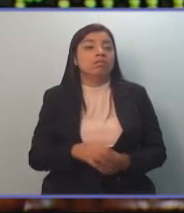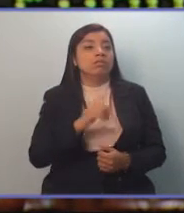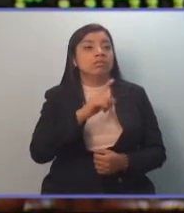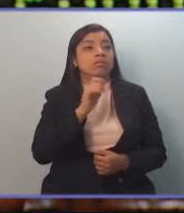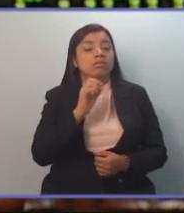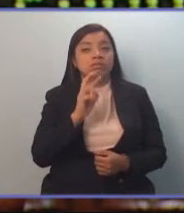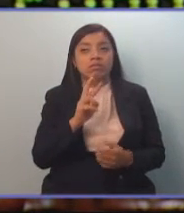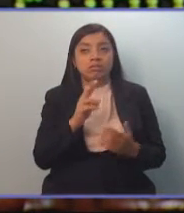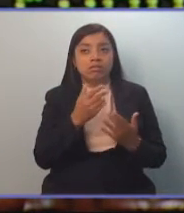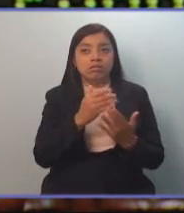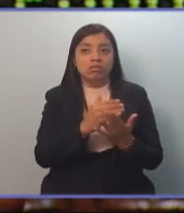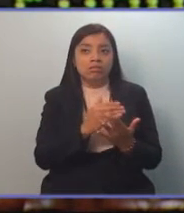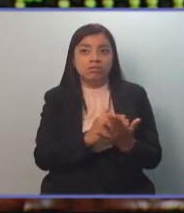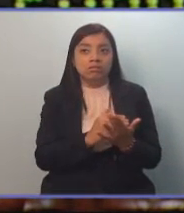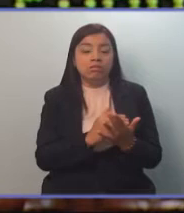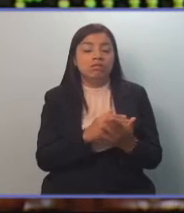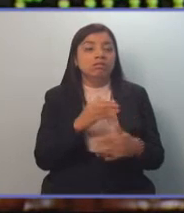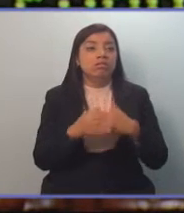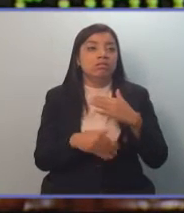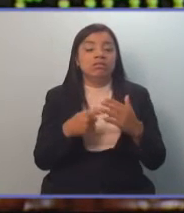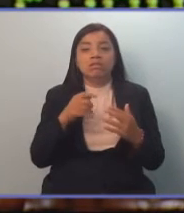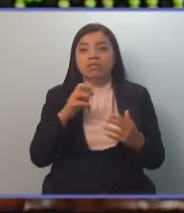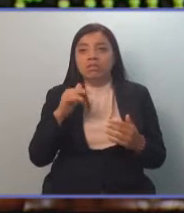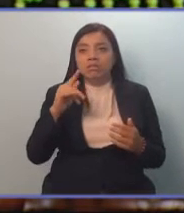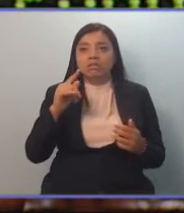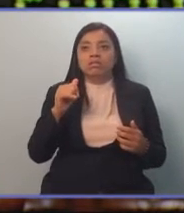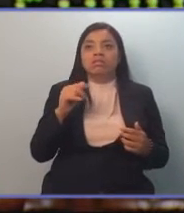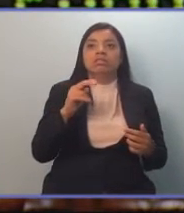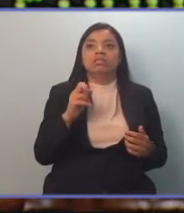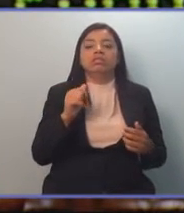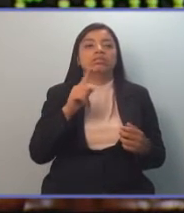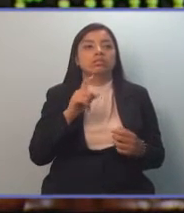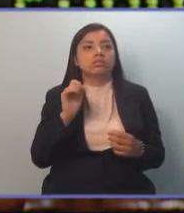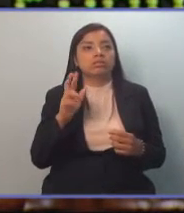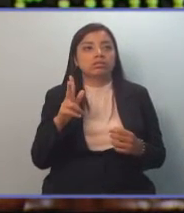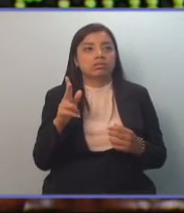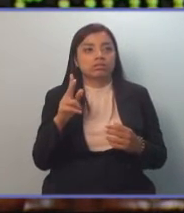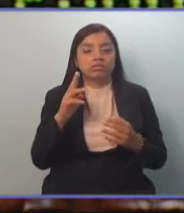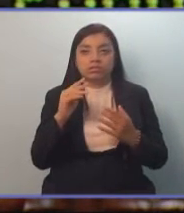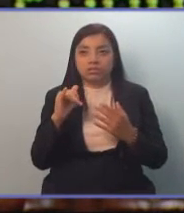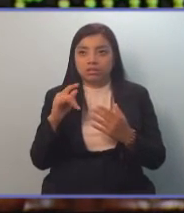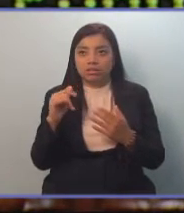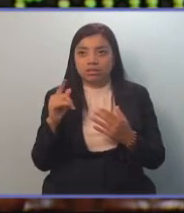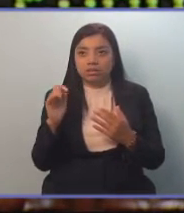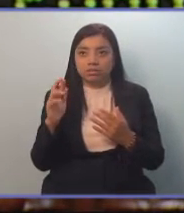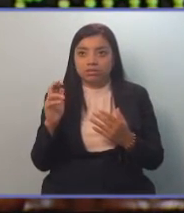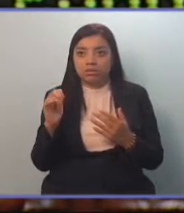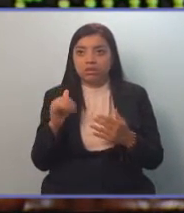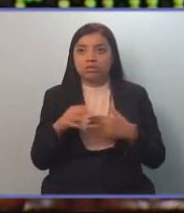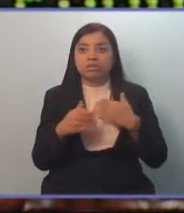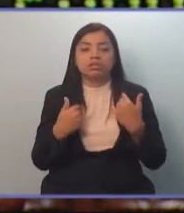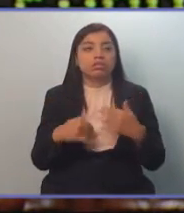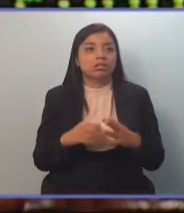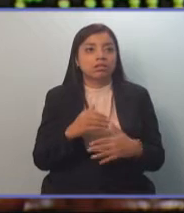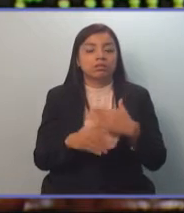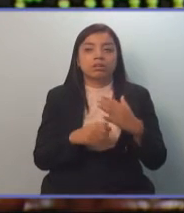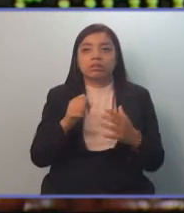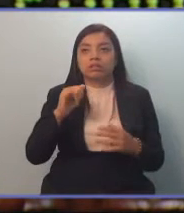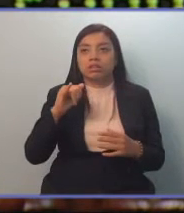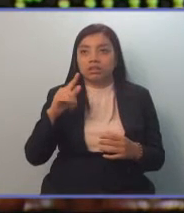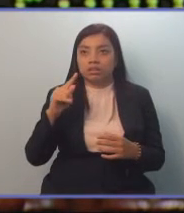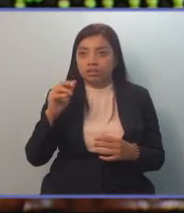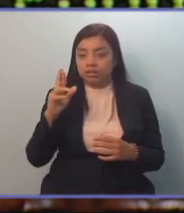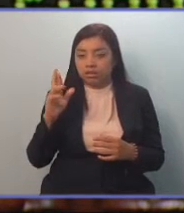1.2. Perclorato de potasio. 1.3. Nitrato de potasio, llamando comúnmente salitre o sal de